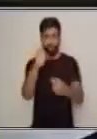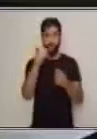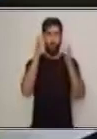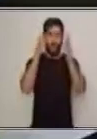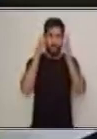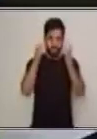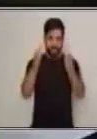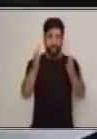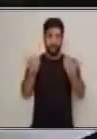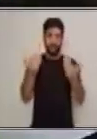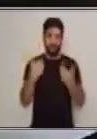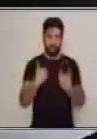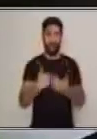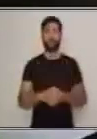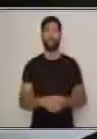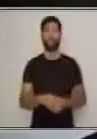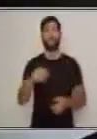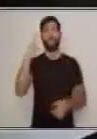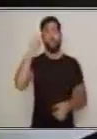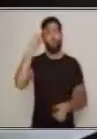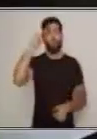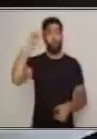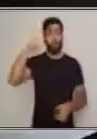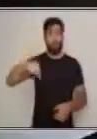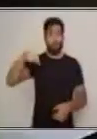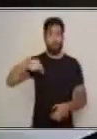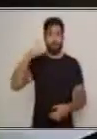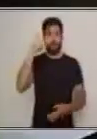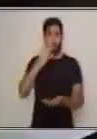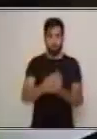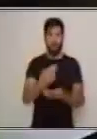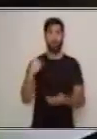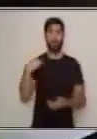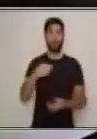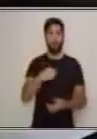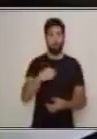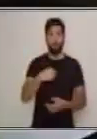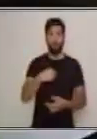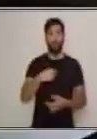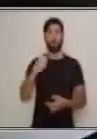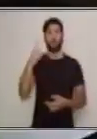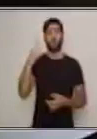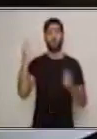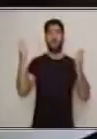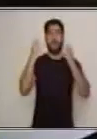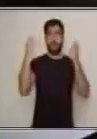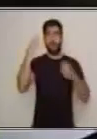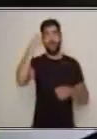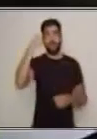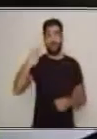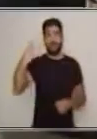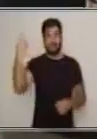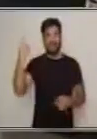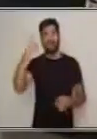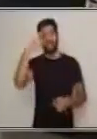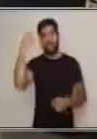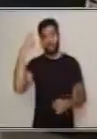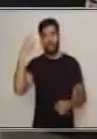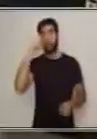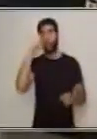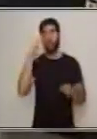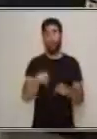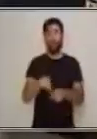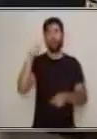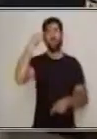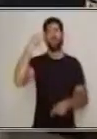atención. Te recuerdo que en este mes celebramos el Día del Trabajo y el Día de la Madre. Entonces vamos a